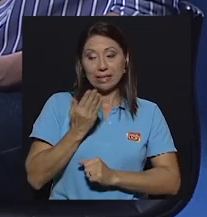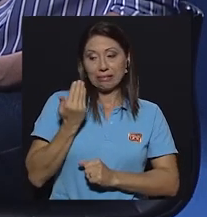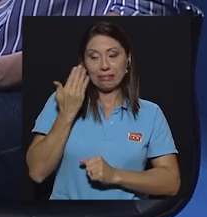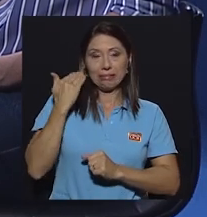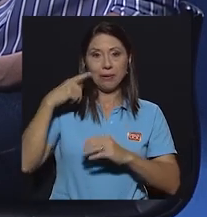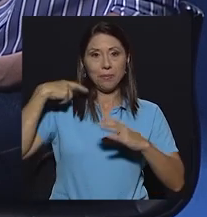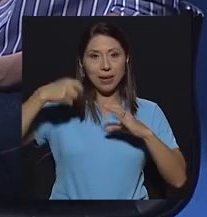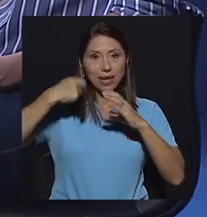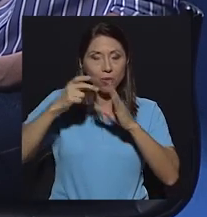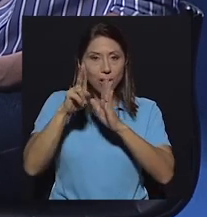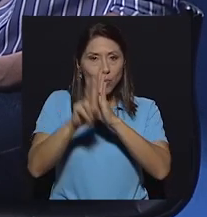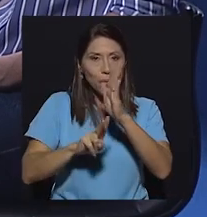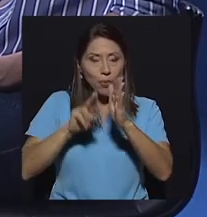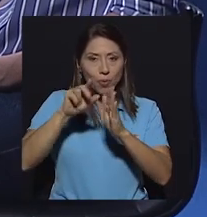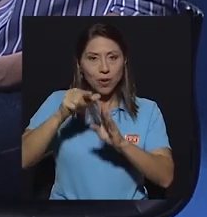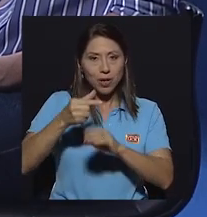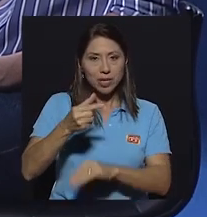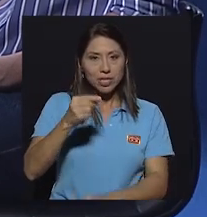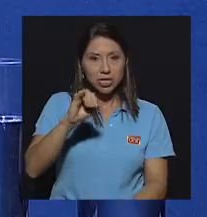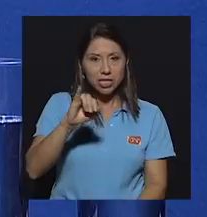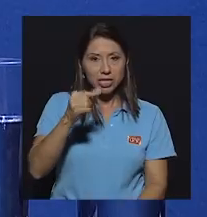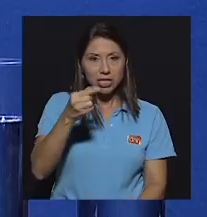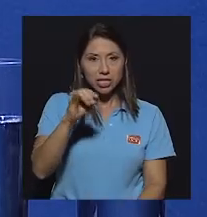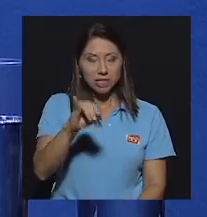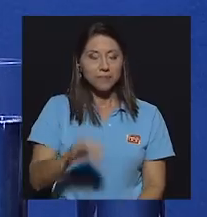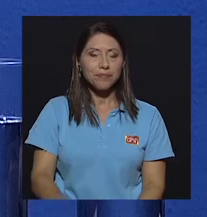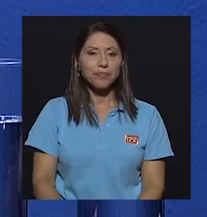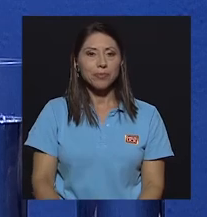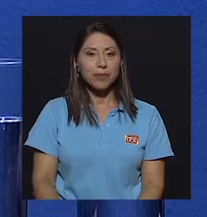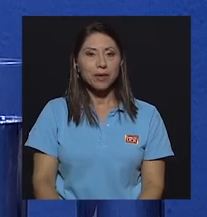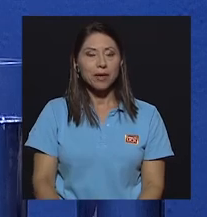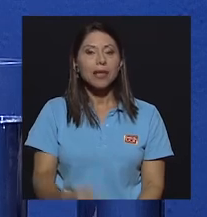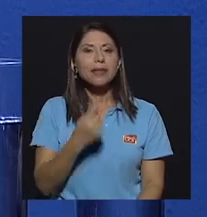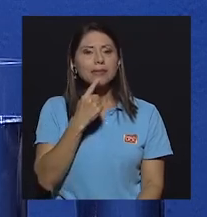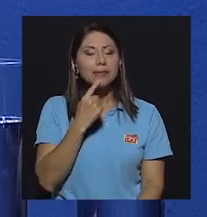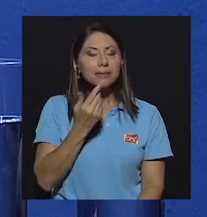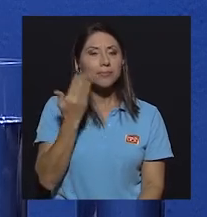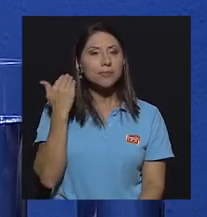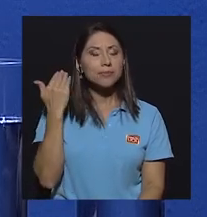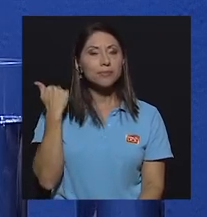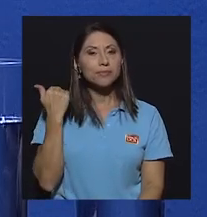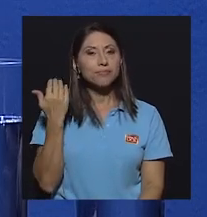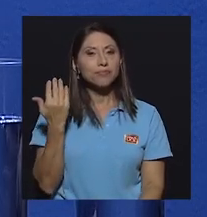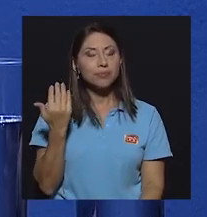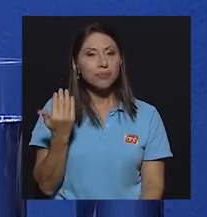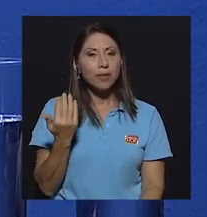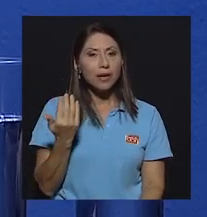más reciente película, el documental Gigi. Decíamos, Erika, que